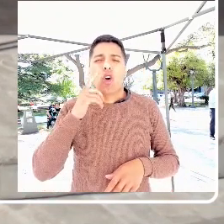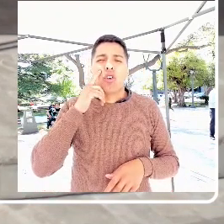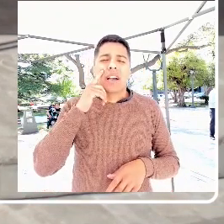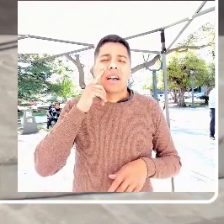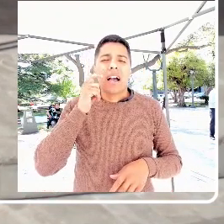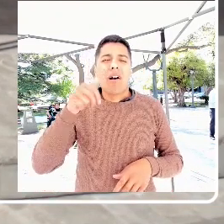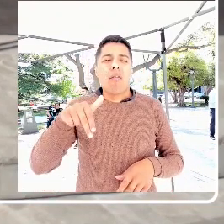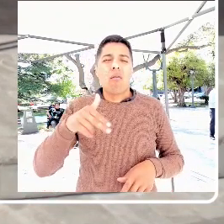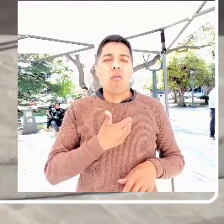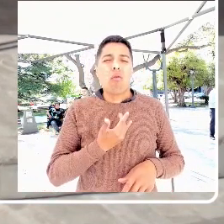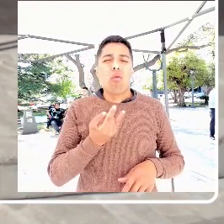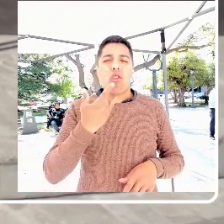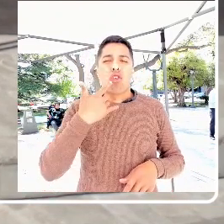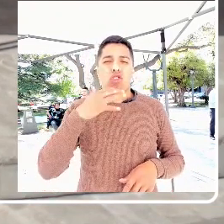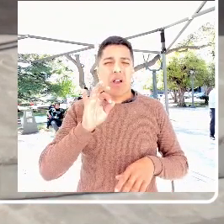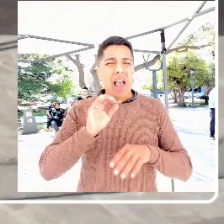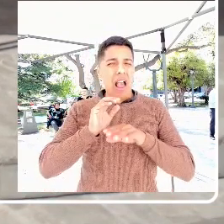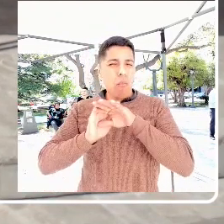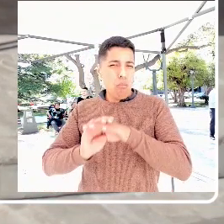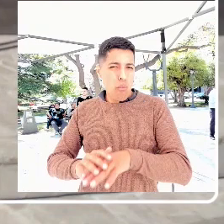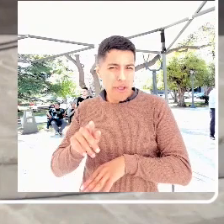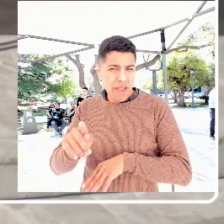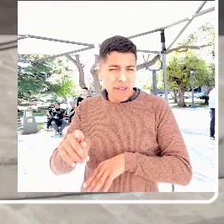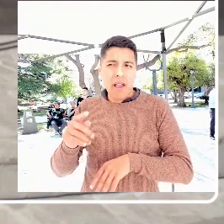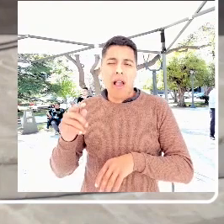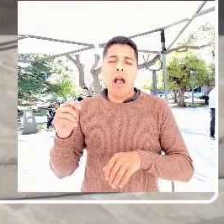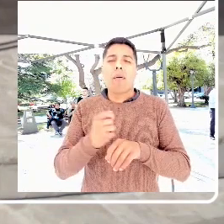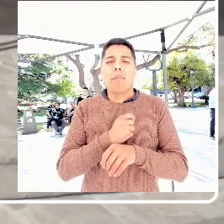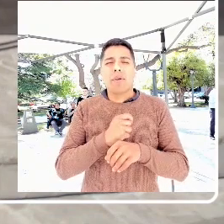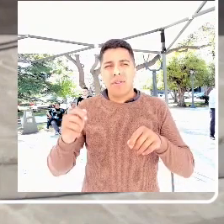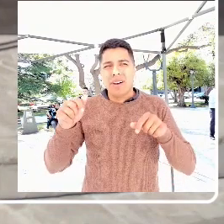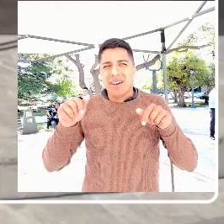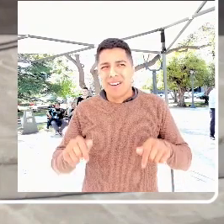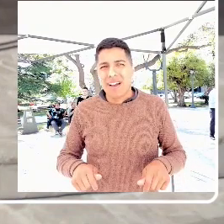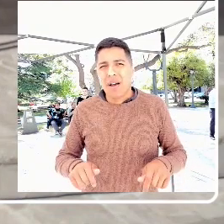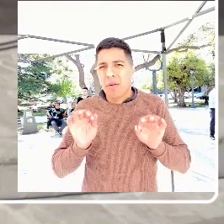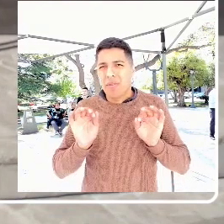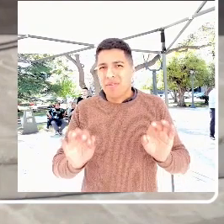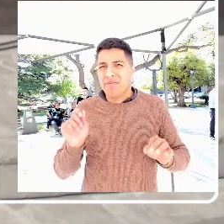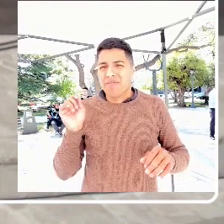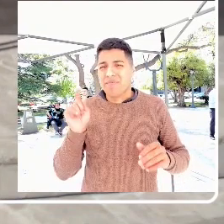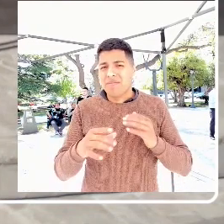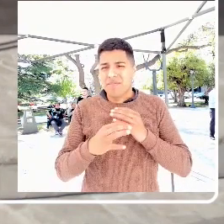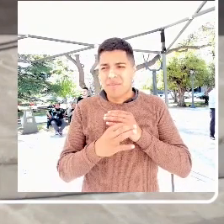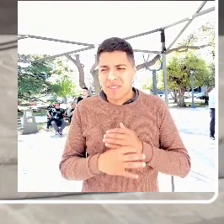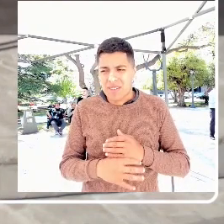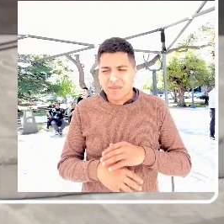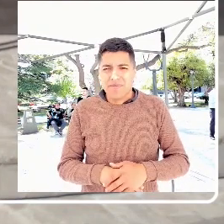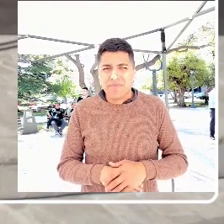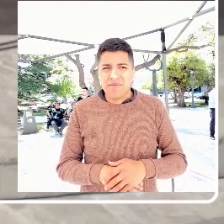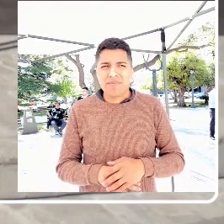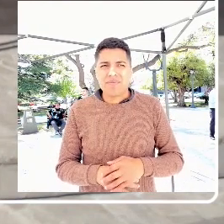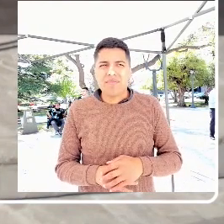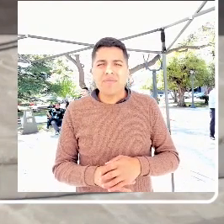por la afirmativa, sírvanse levantar la mano. Aprobado en general y en particular el mencionado expediente.